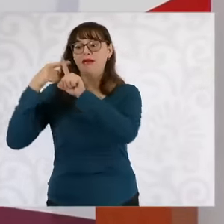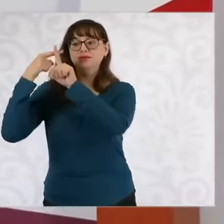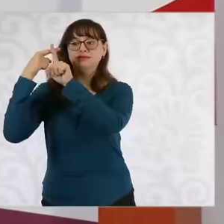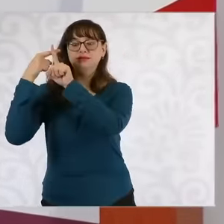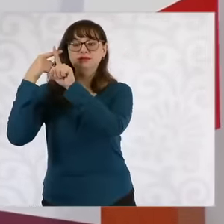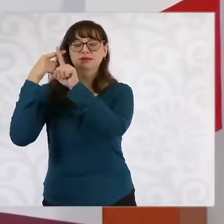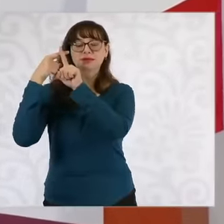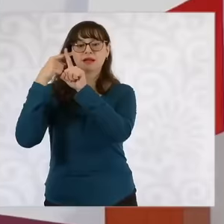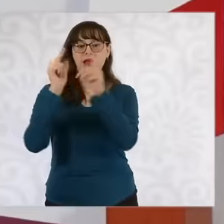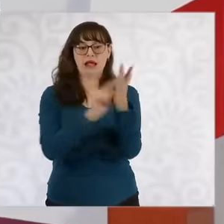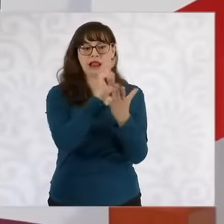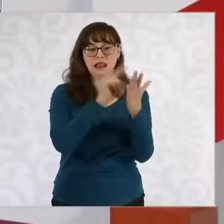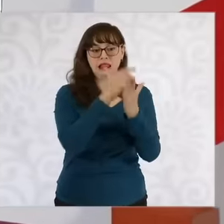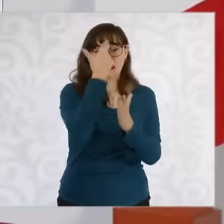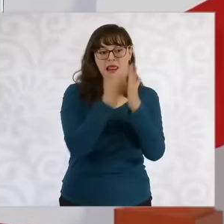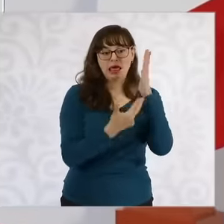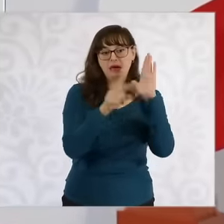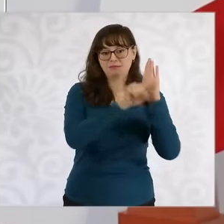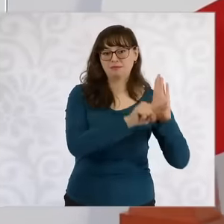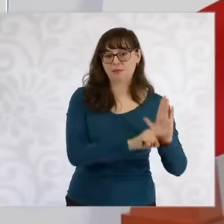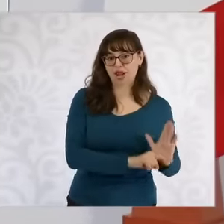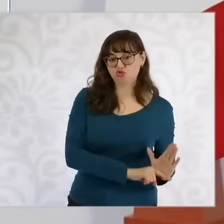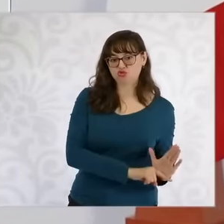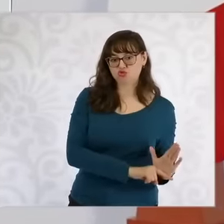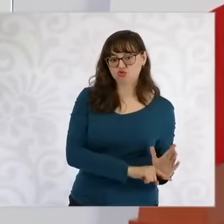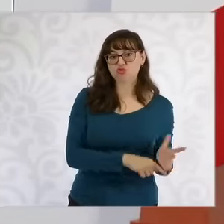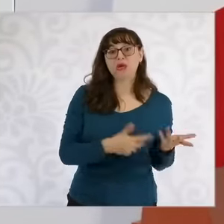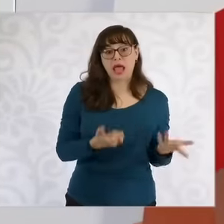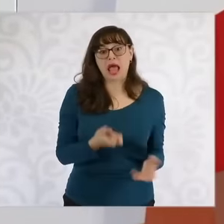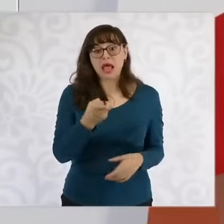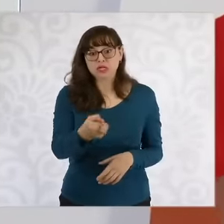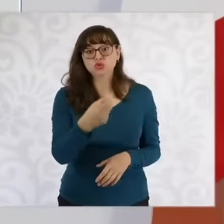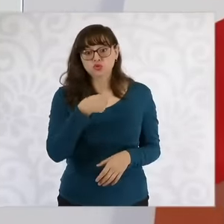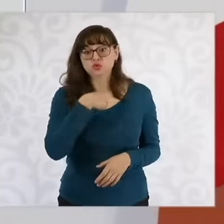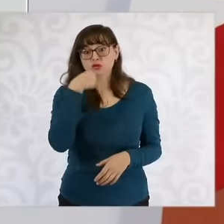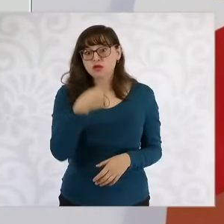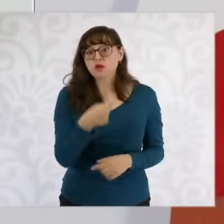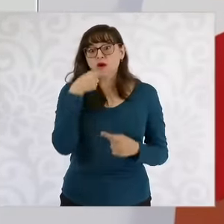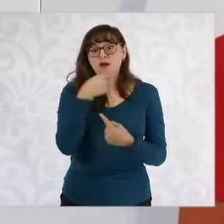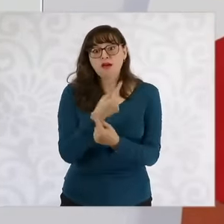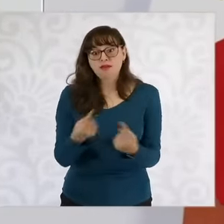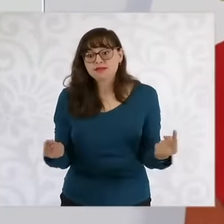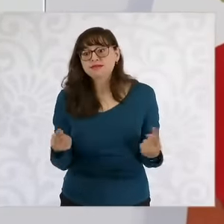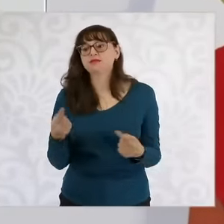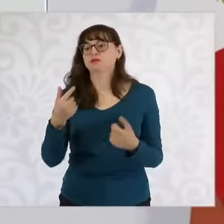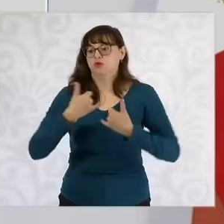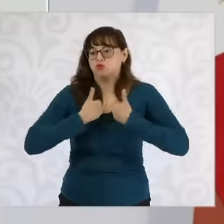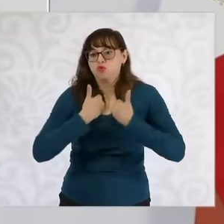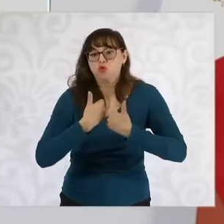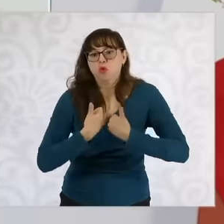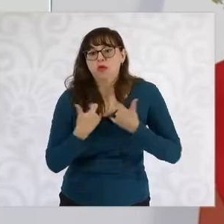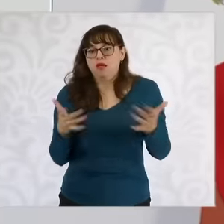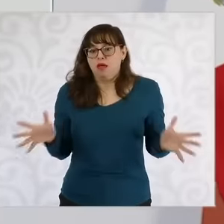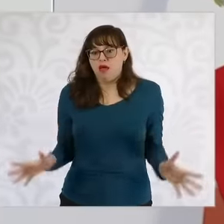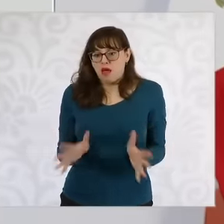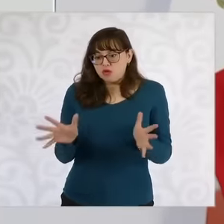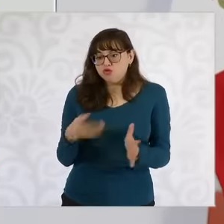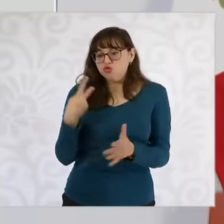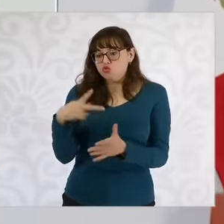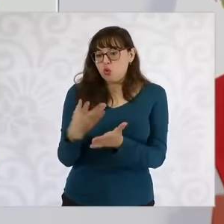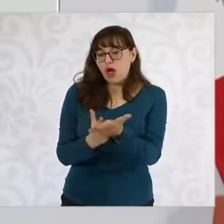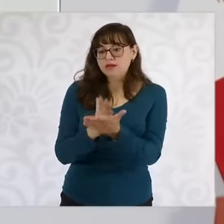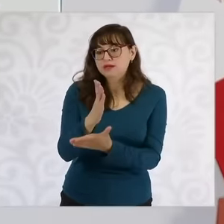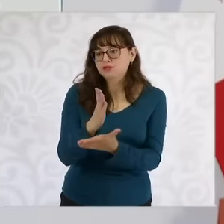hablamos, del acceso a los derechos de las niñas y los niños y de las y los adolescentes. Entonces,